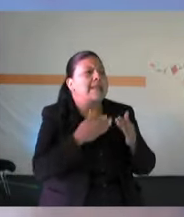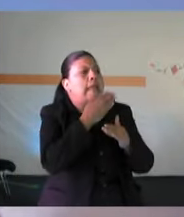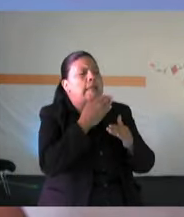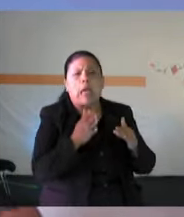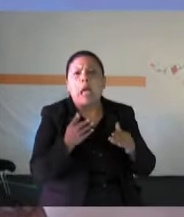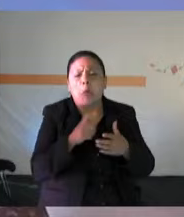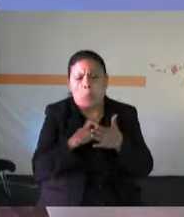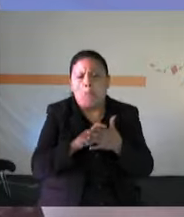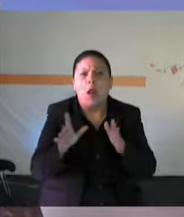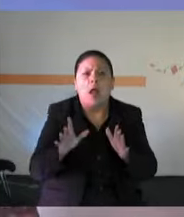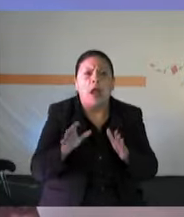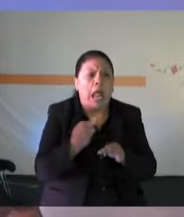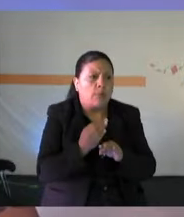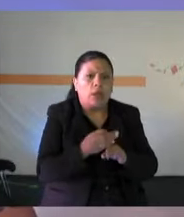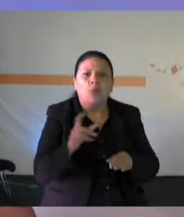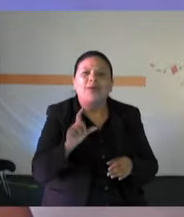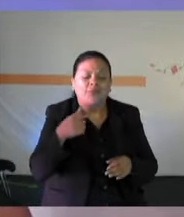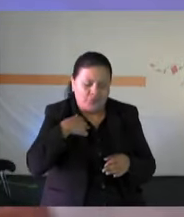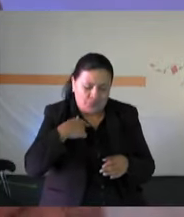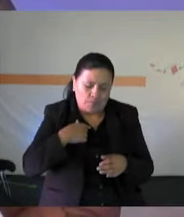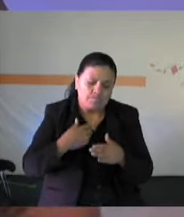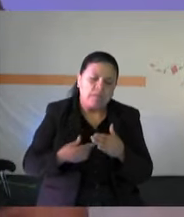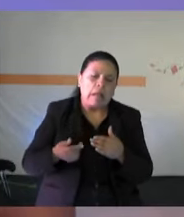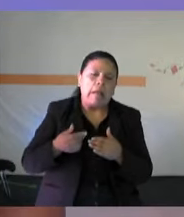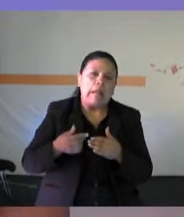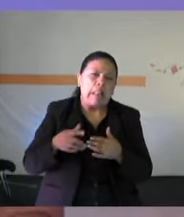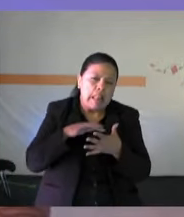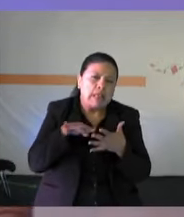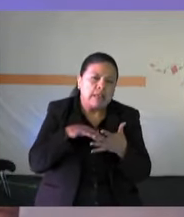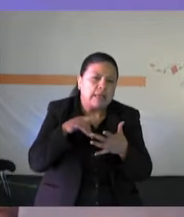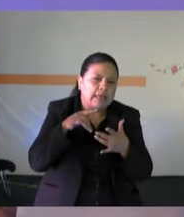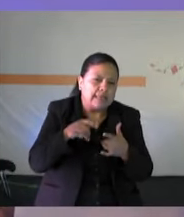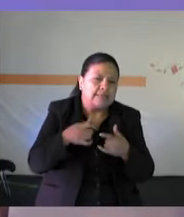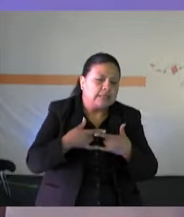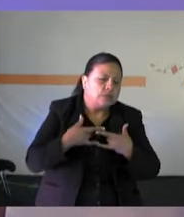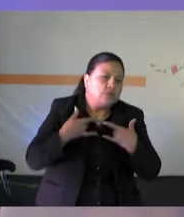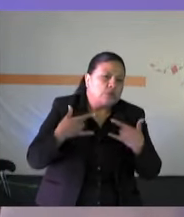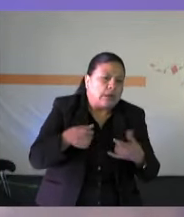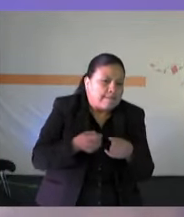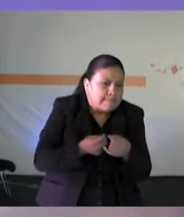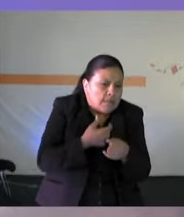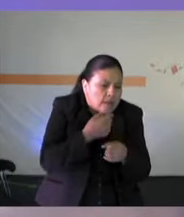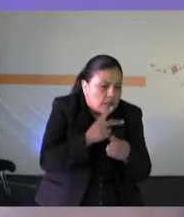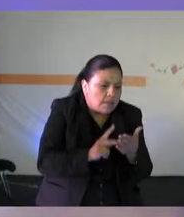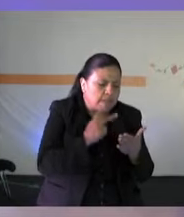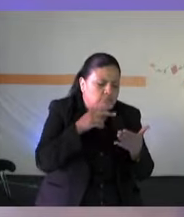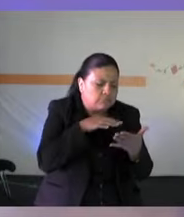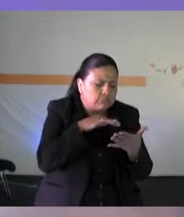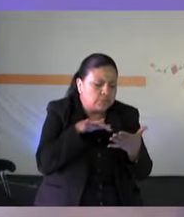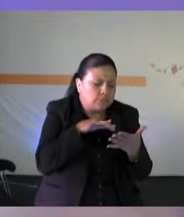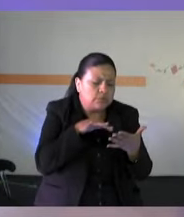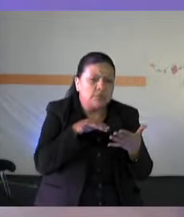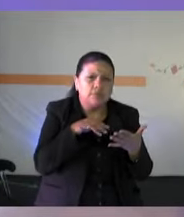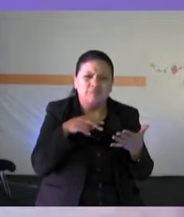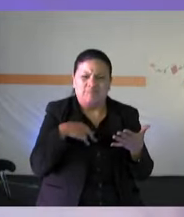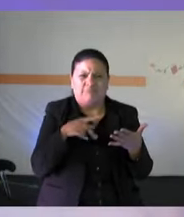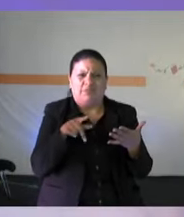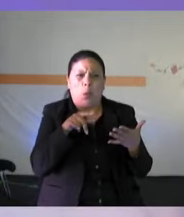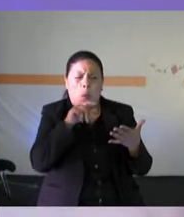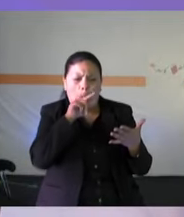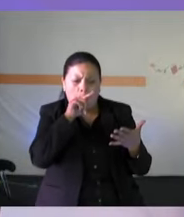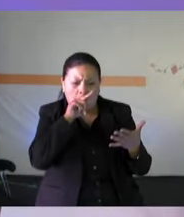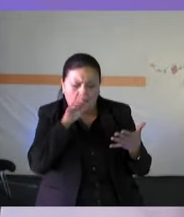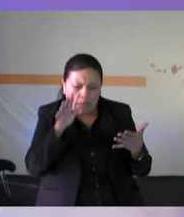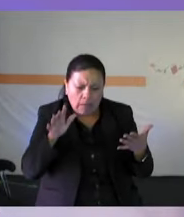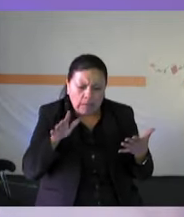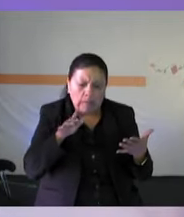caliente. Yo cuando leí ese cuento por primera vez... O sea, yo creo que no he vuelto a ver un pollo o un gallo o un...